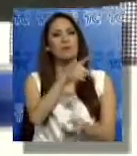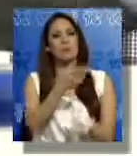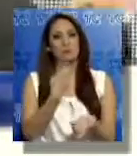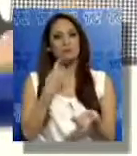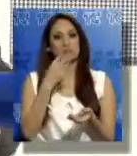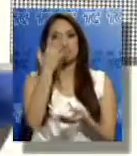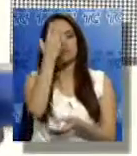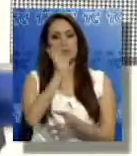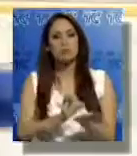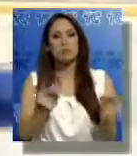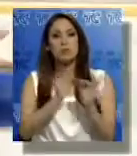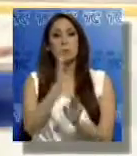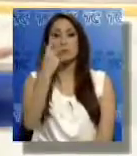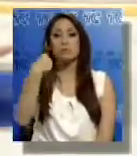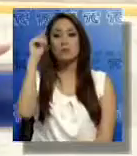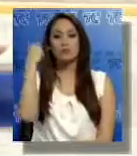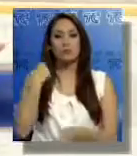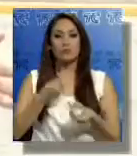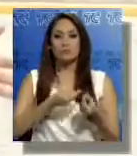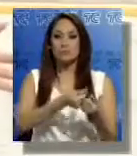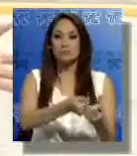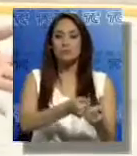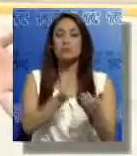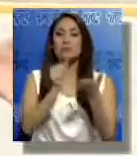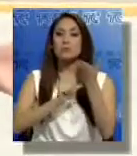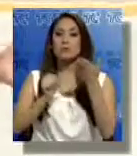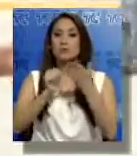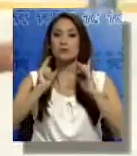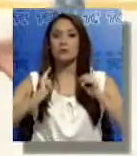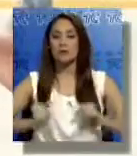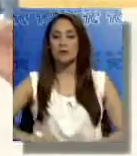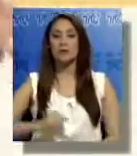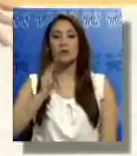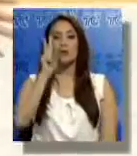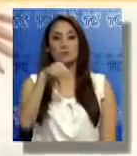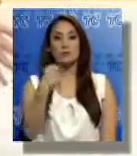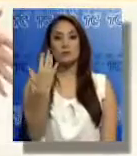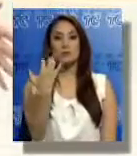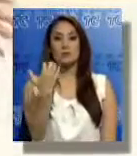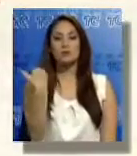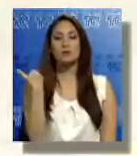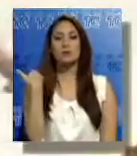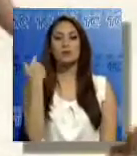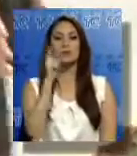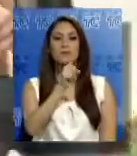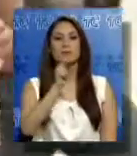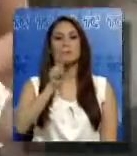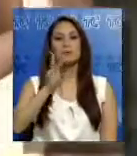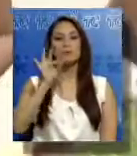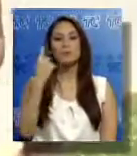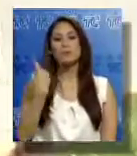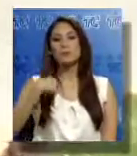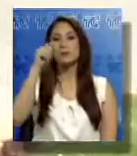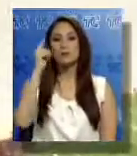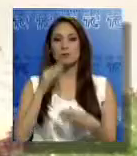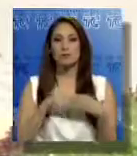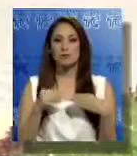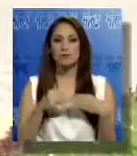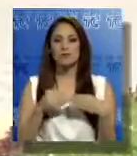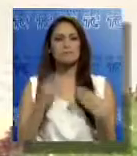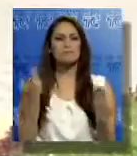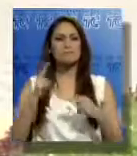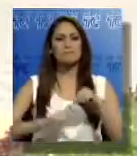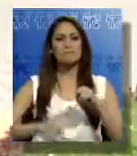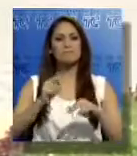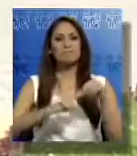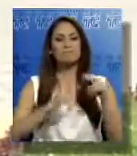Esto nos cuesta 4 millones. Según el Ministerio de Salud, solo en el 2015 se invierten 129 millones de dólares en obras que